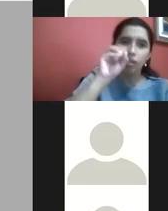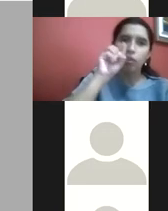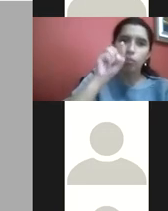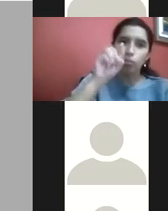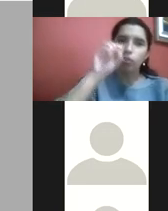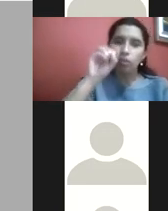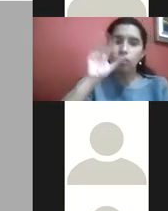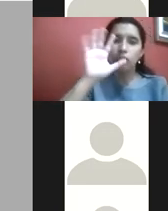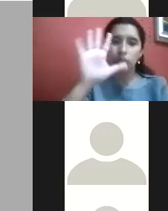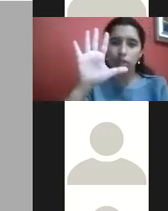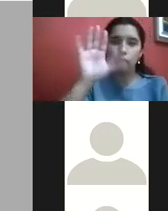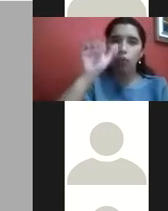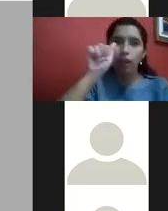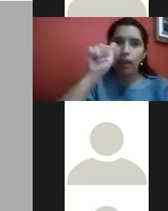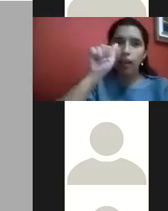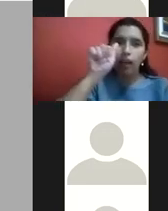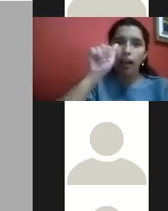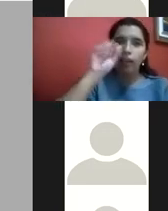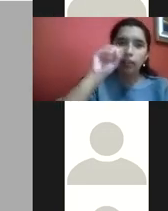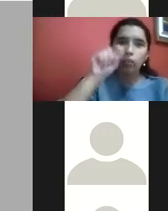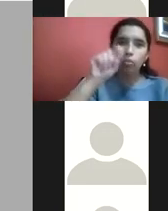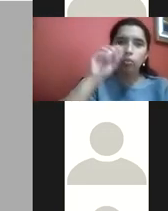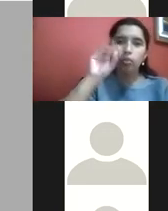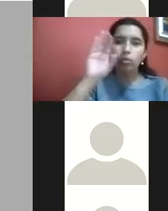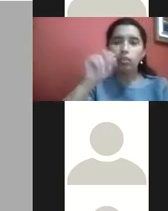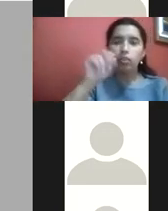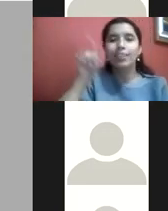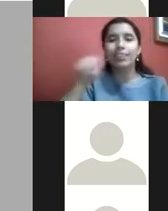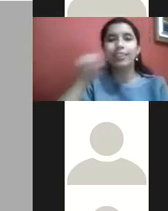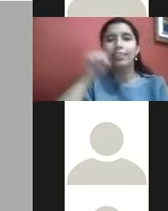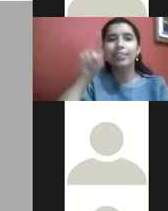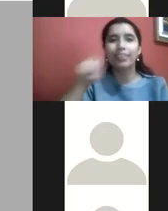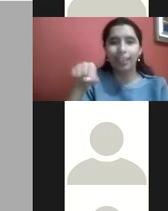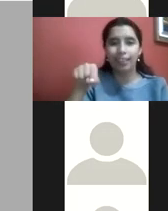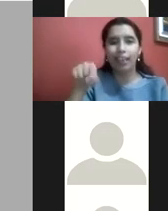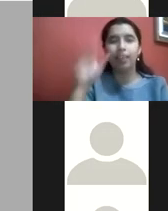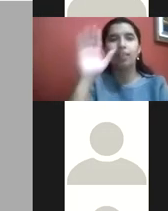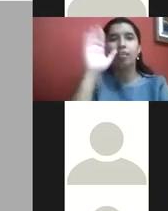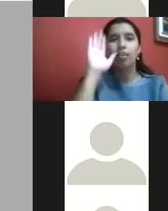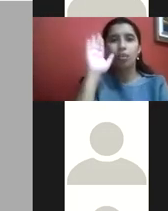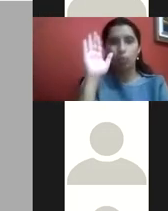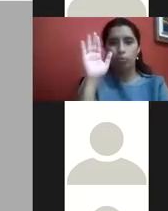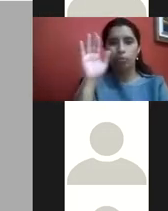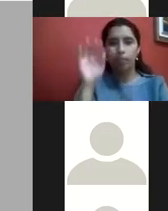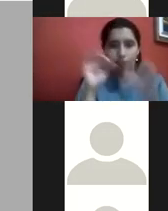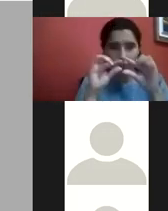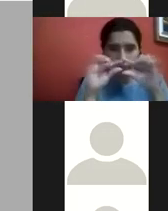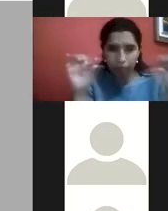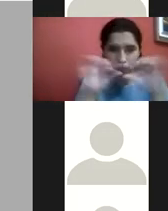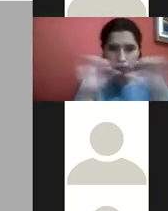0.05, así que ocupamos el valor de Z que cumpla esta expresión de aquí.